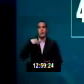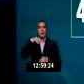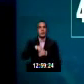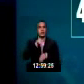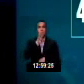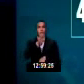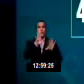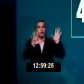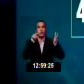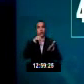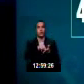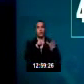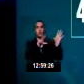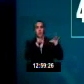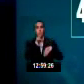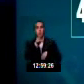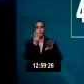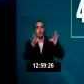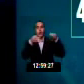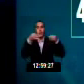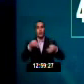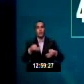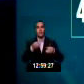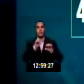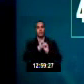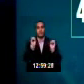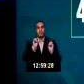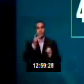existen 48.829 casos